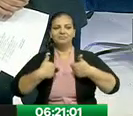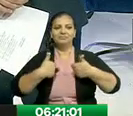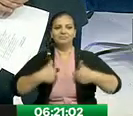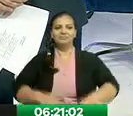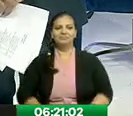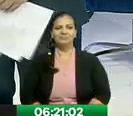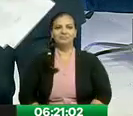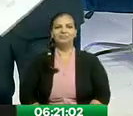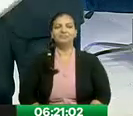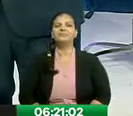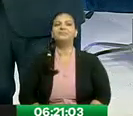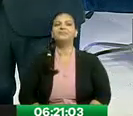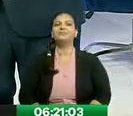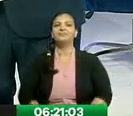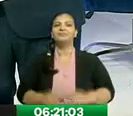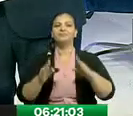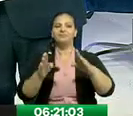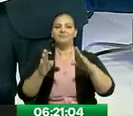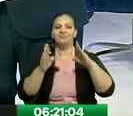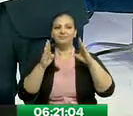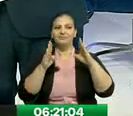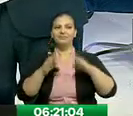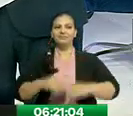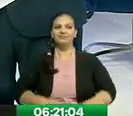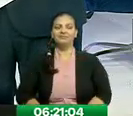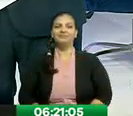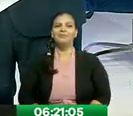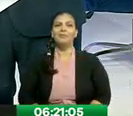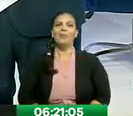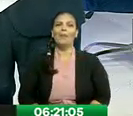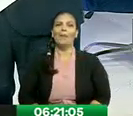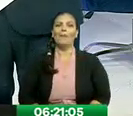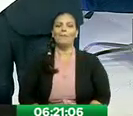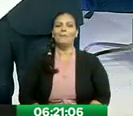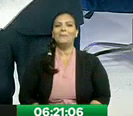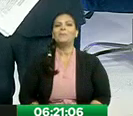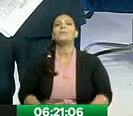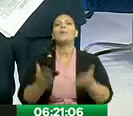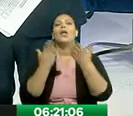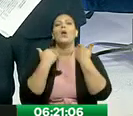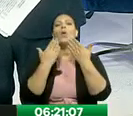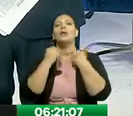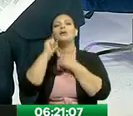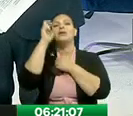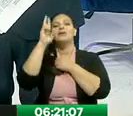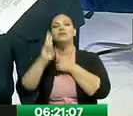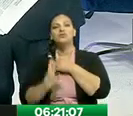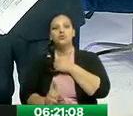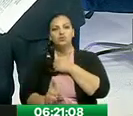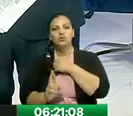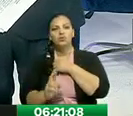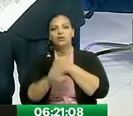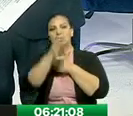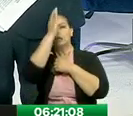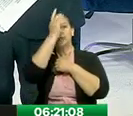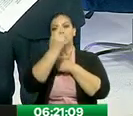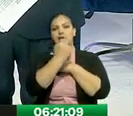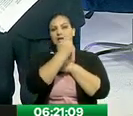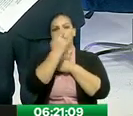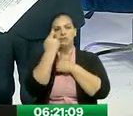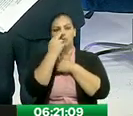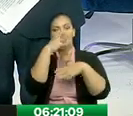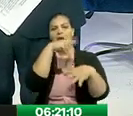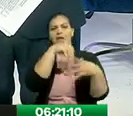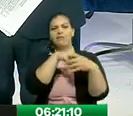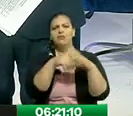Atención, atención. Sentencian a 34 años de prisión al responsable de la clínica de rehabilitación